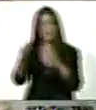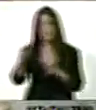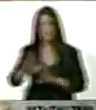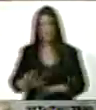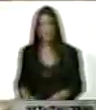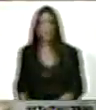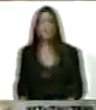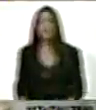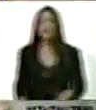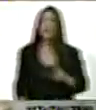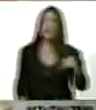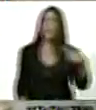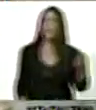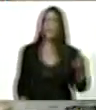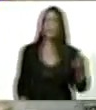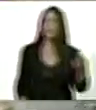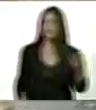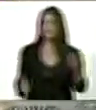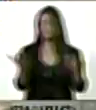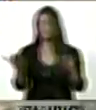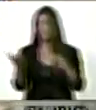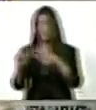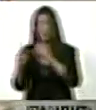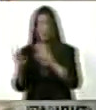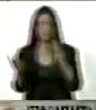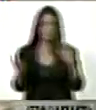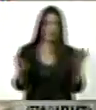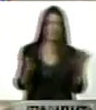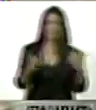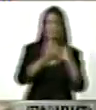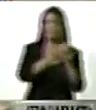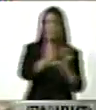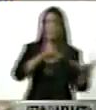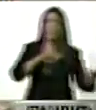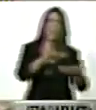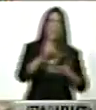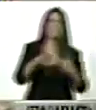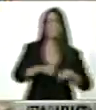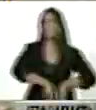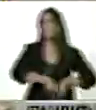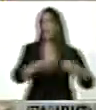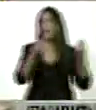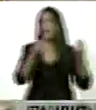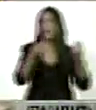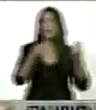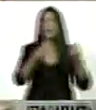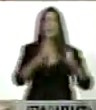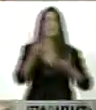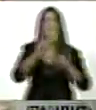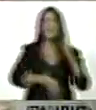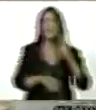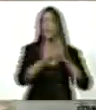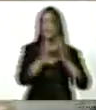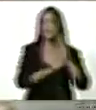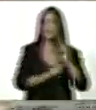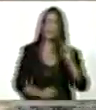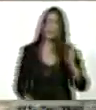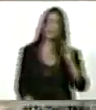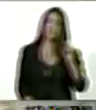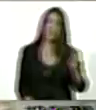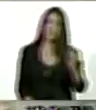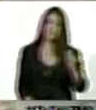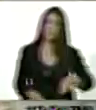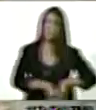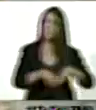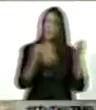otro sería la barbarie, la violencia, la muerte, la destrucción, el desconocimiento del Popol Vuh, del libro de todos, de la Constitución de la